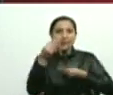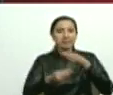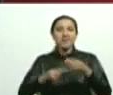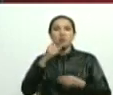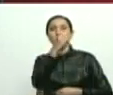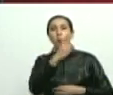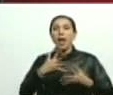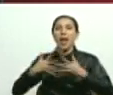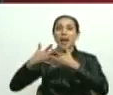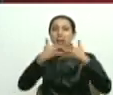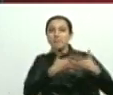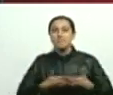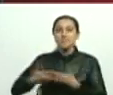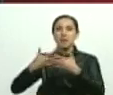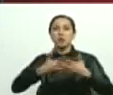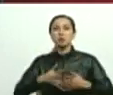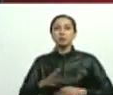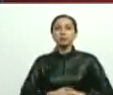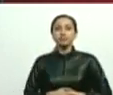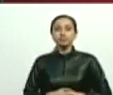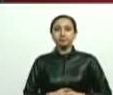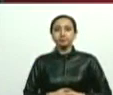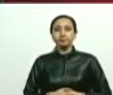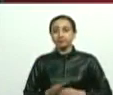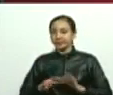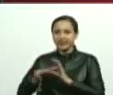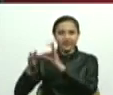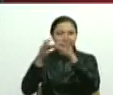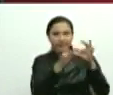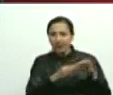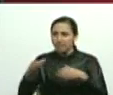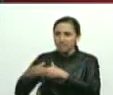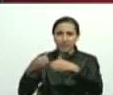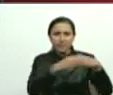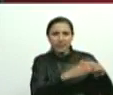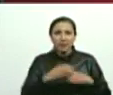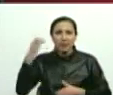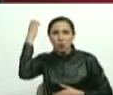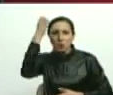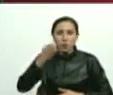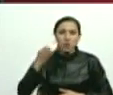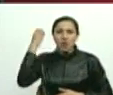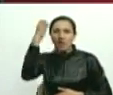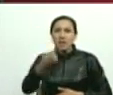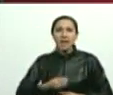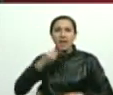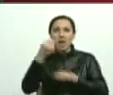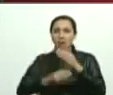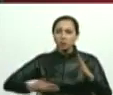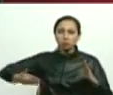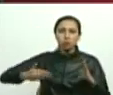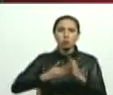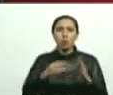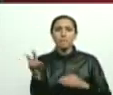imperialismo norteamericano, en alianza con los imperios europeos, haya hecho contra Venezuela en 200